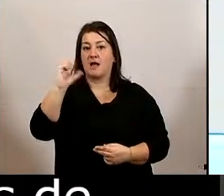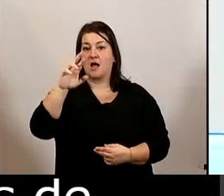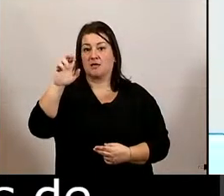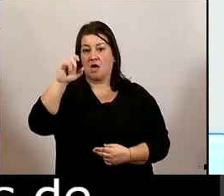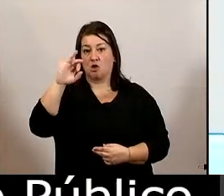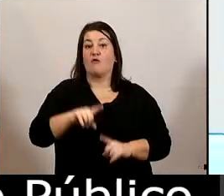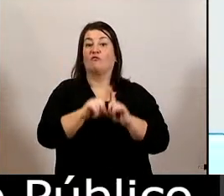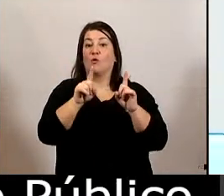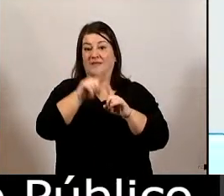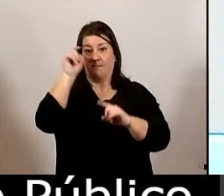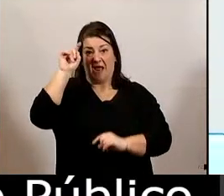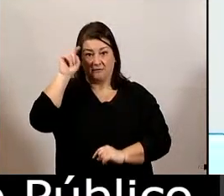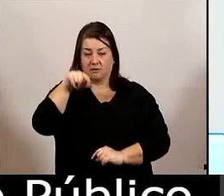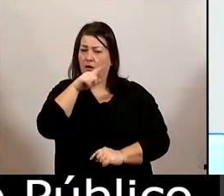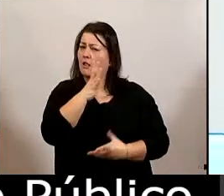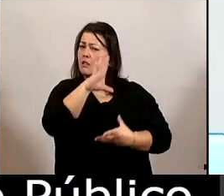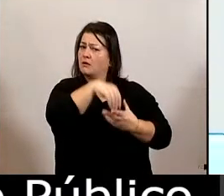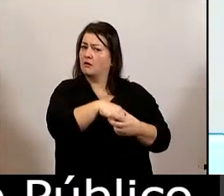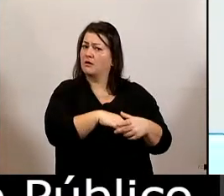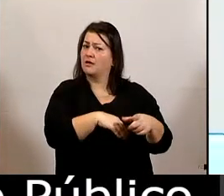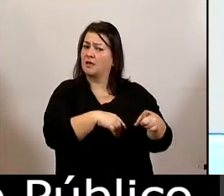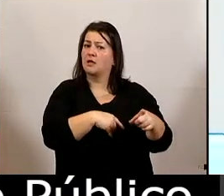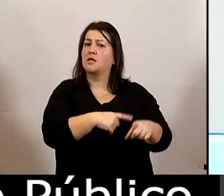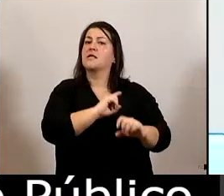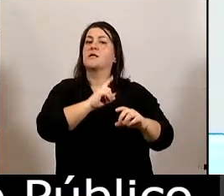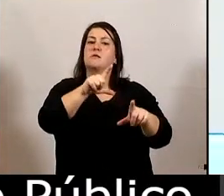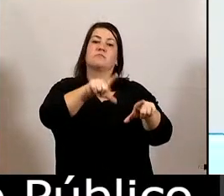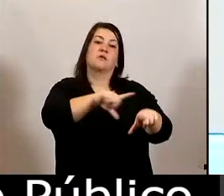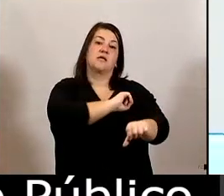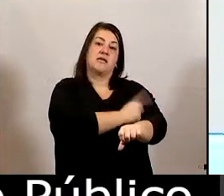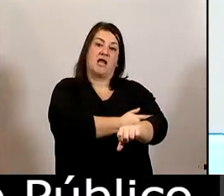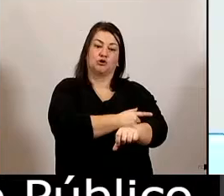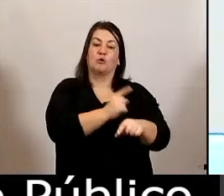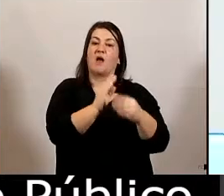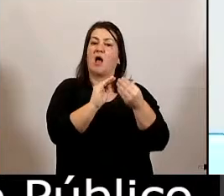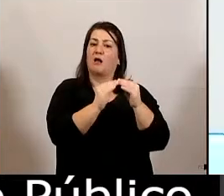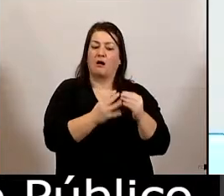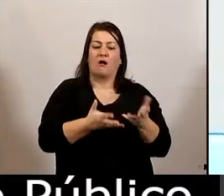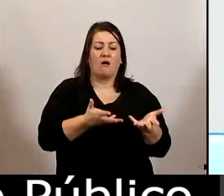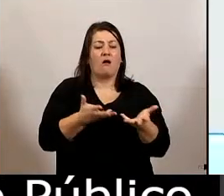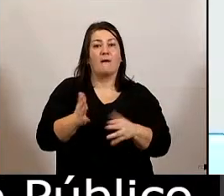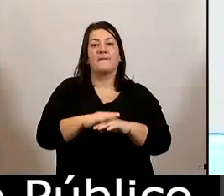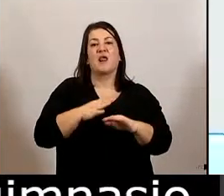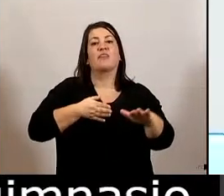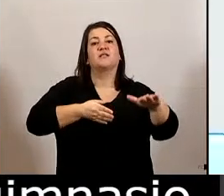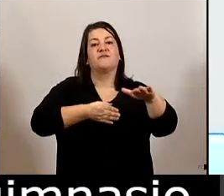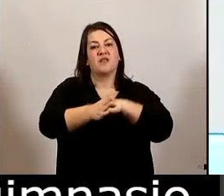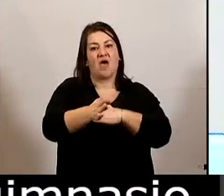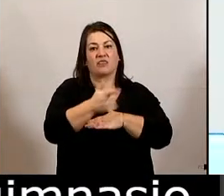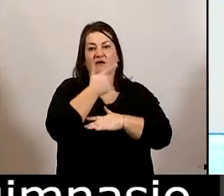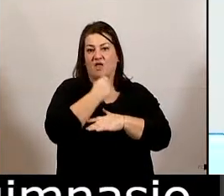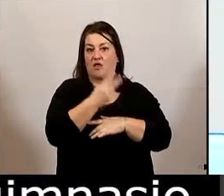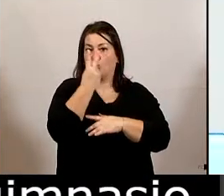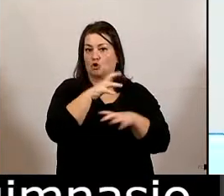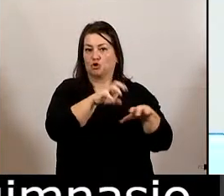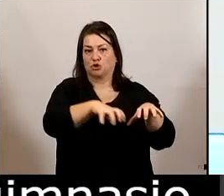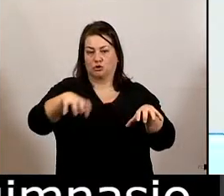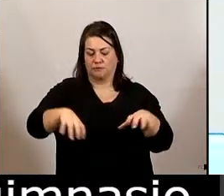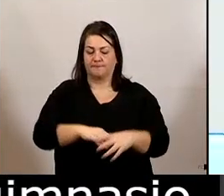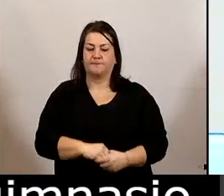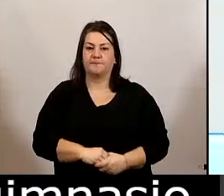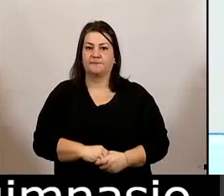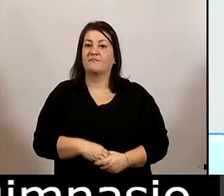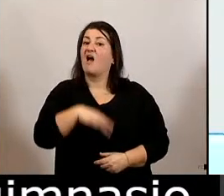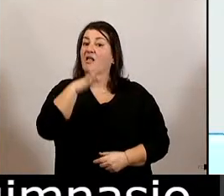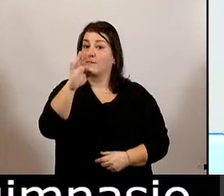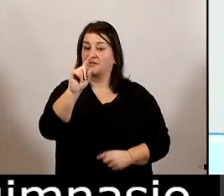Fuente del Maestre contará con un gimnasio y con ascensores para favorecer la accesibilidad en sus 2 edificios.